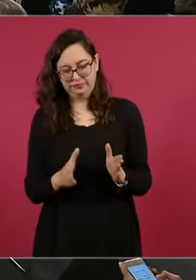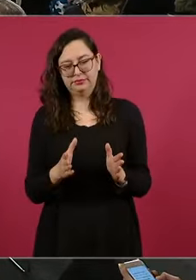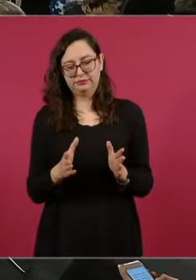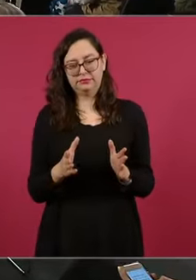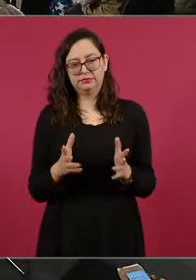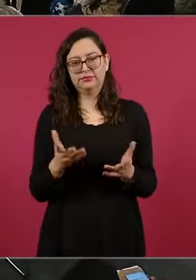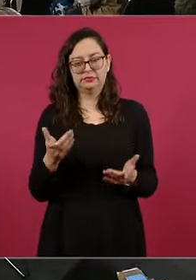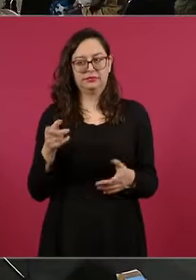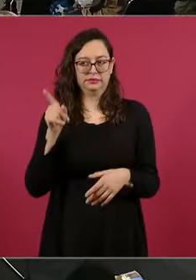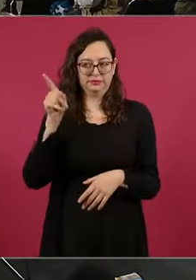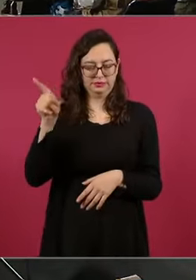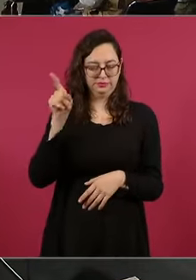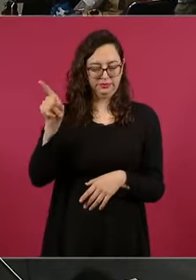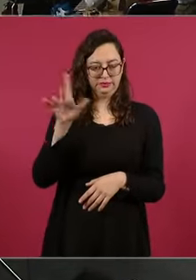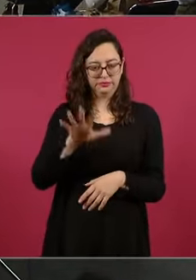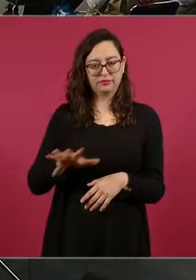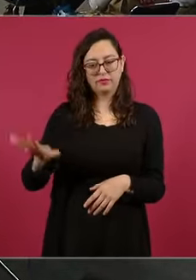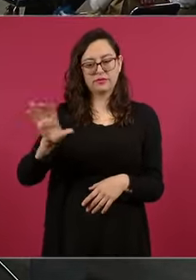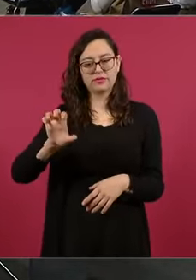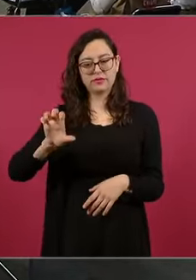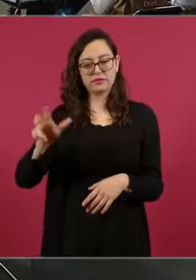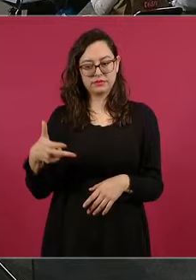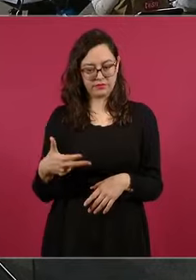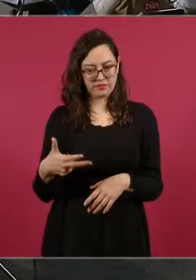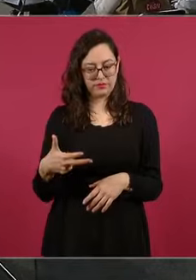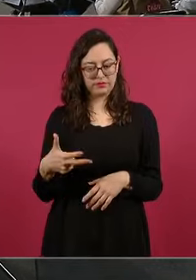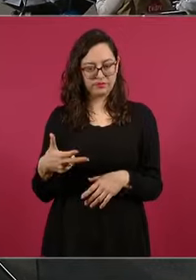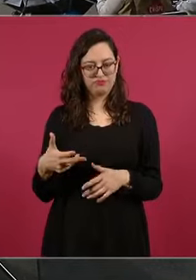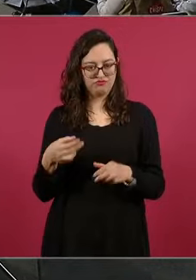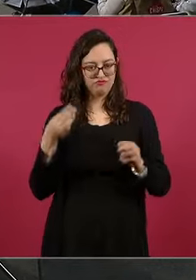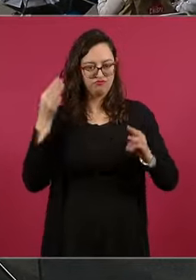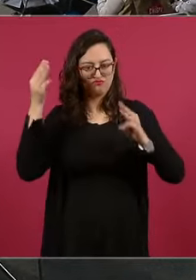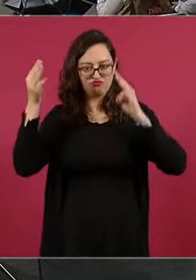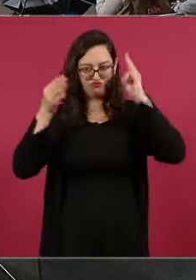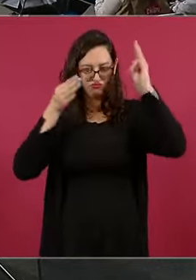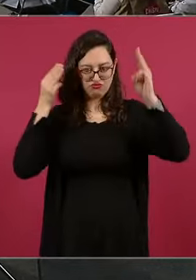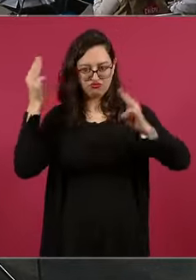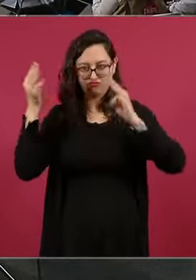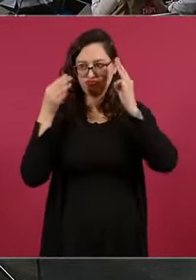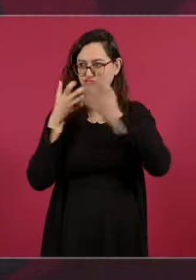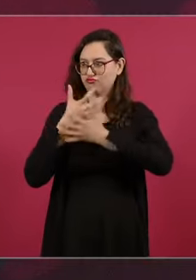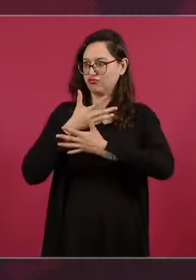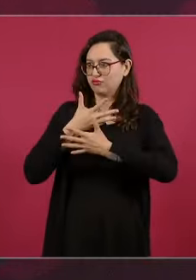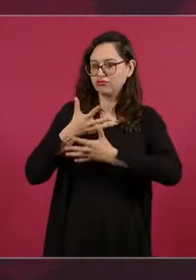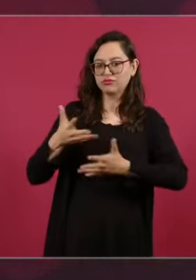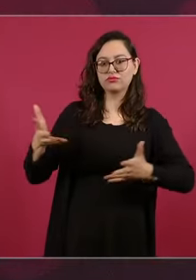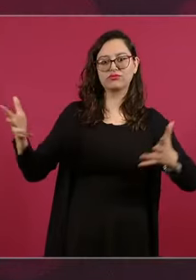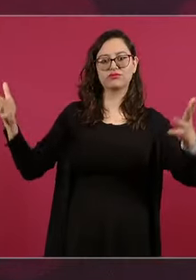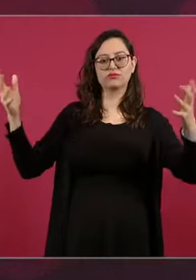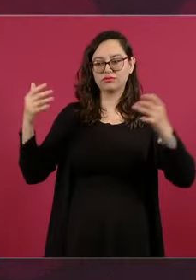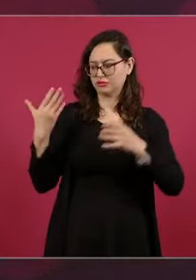el Gran Museo de Chichén Itzá, se los recomiendo,